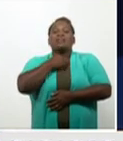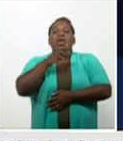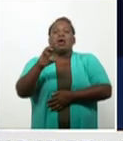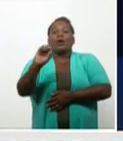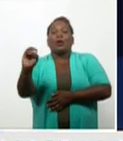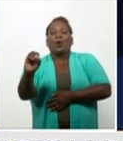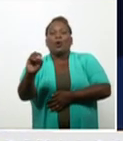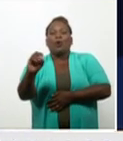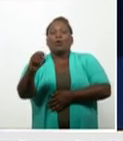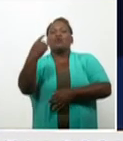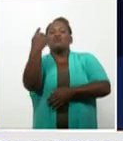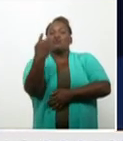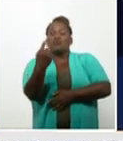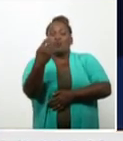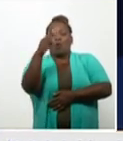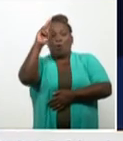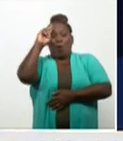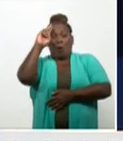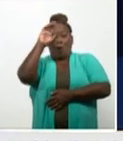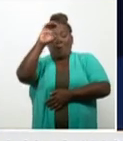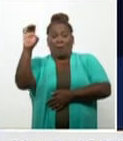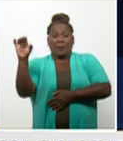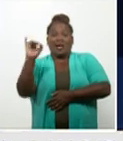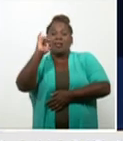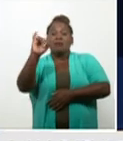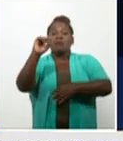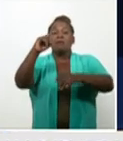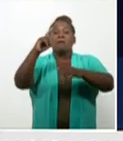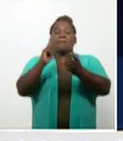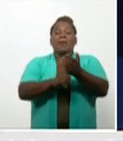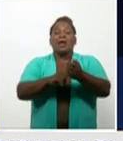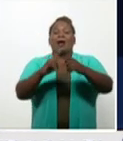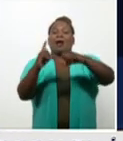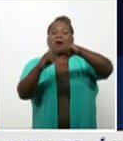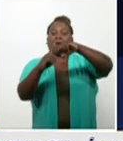Hospital del Instituto de Medicina Tropical Pedro Curí.